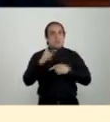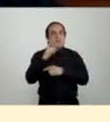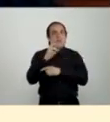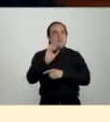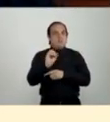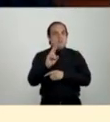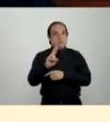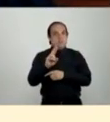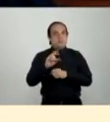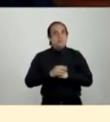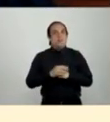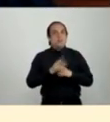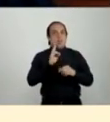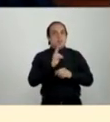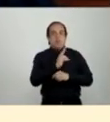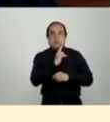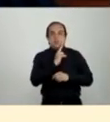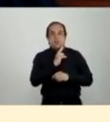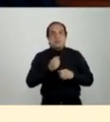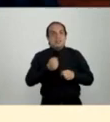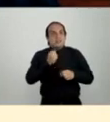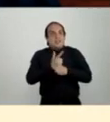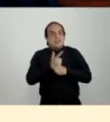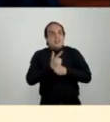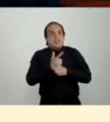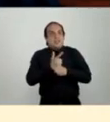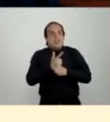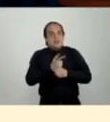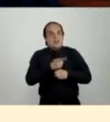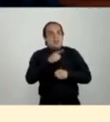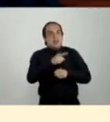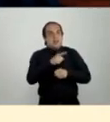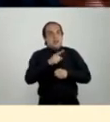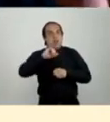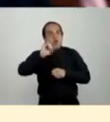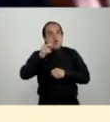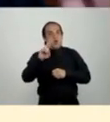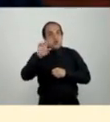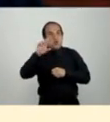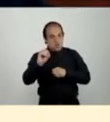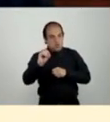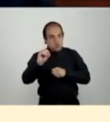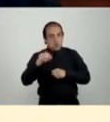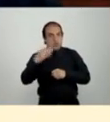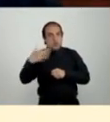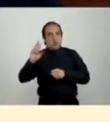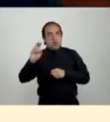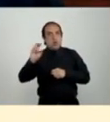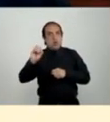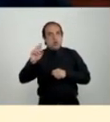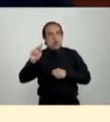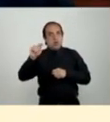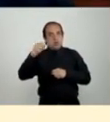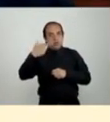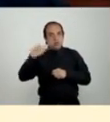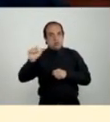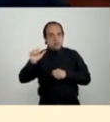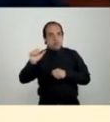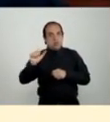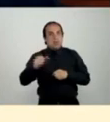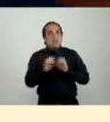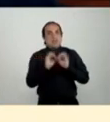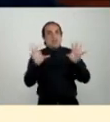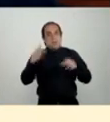pesquisas entre peruanos determinaron que era Ortega, Julio Ortega, ¿no? Y